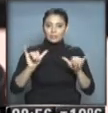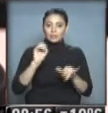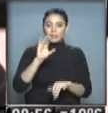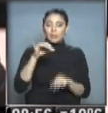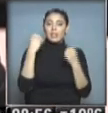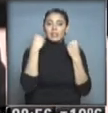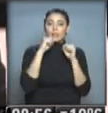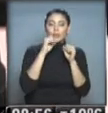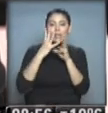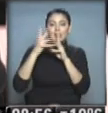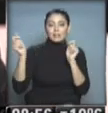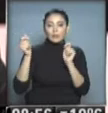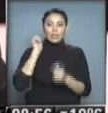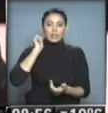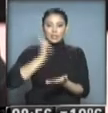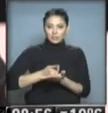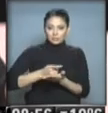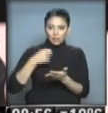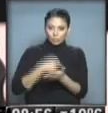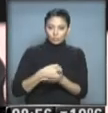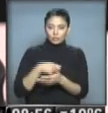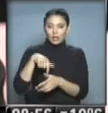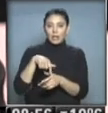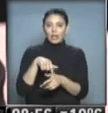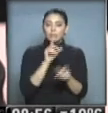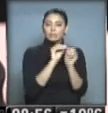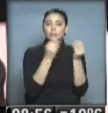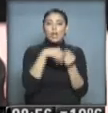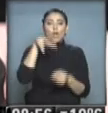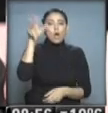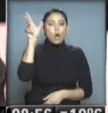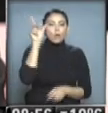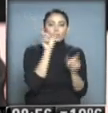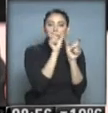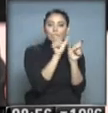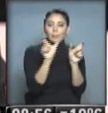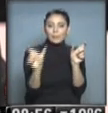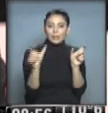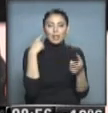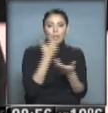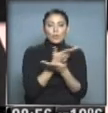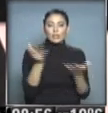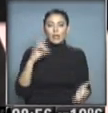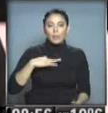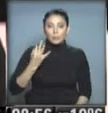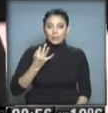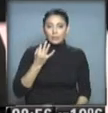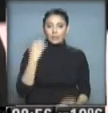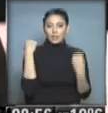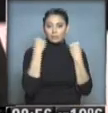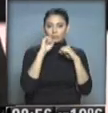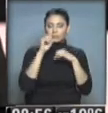Deporte, Desaparecidos y Dictadura. Una miniserie de 8 capítulos que va a recrear la vida de